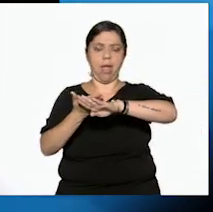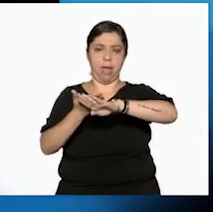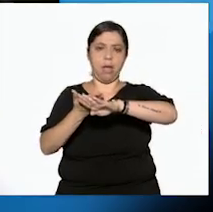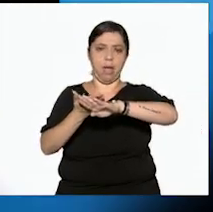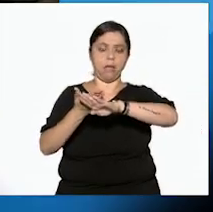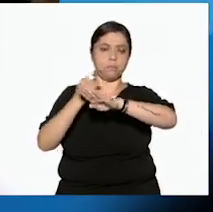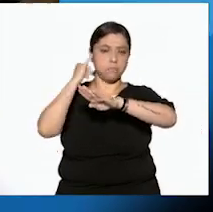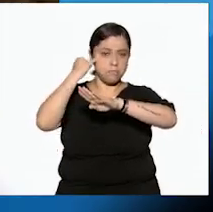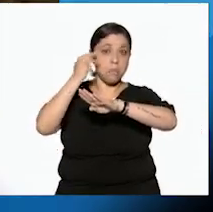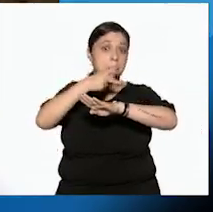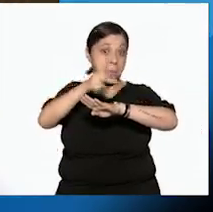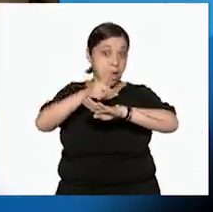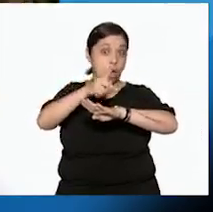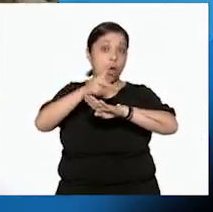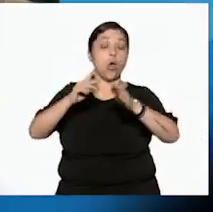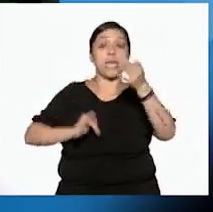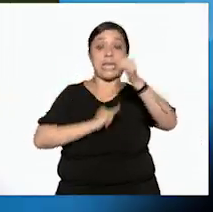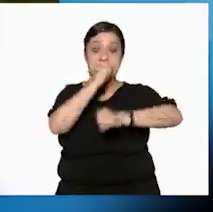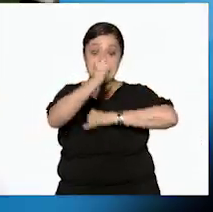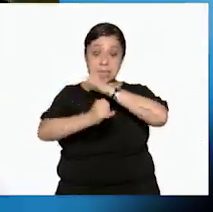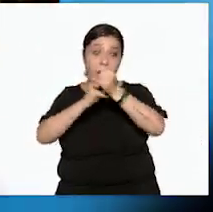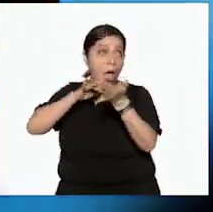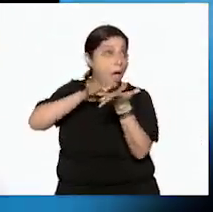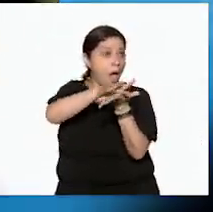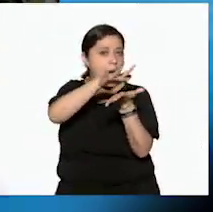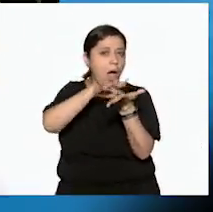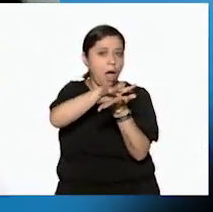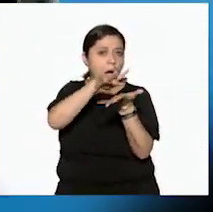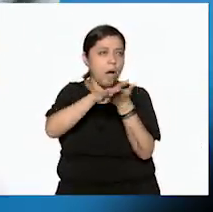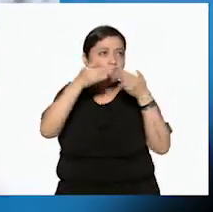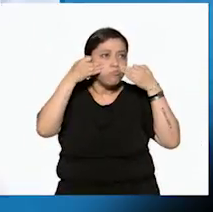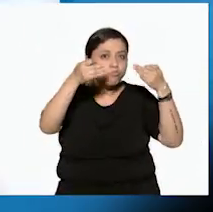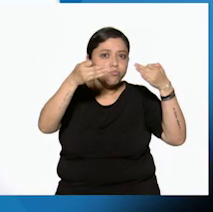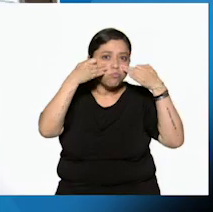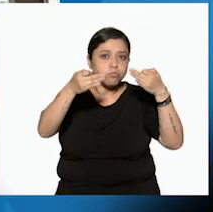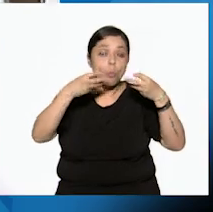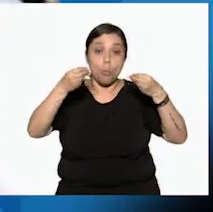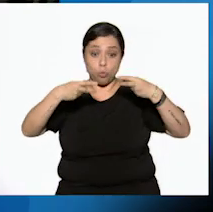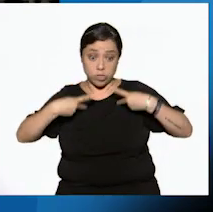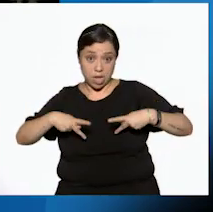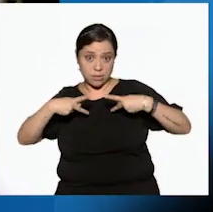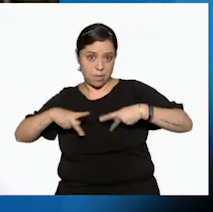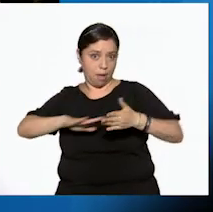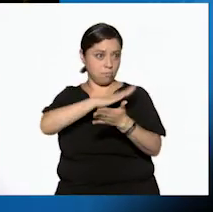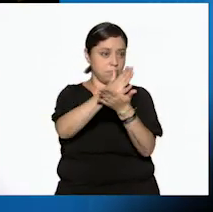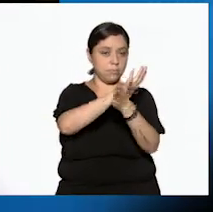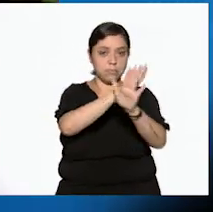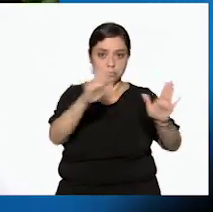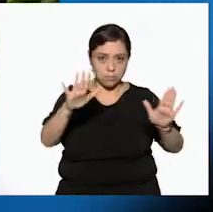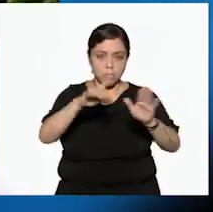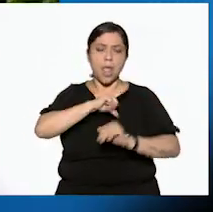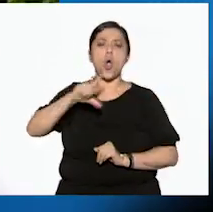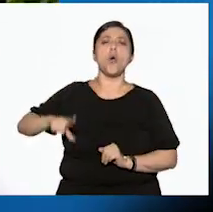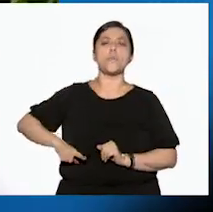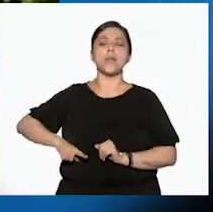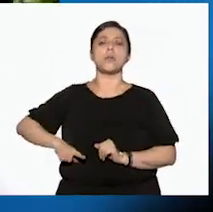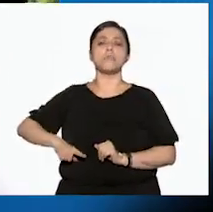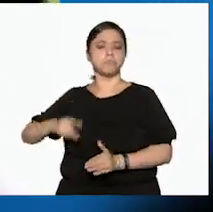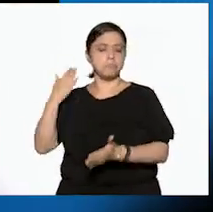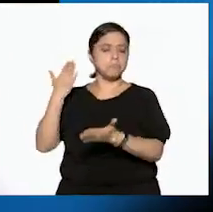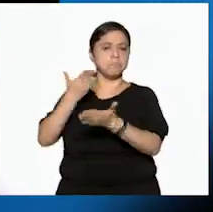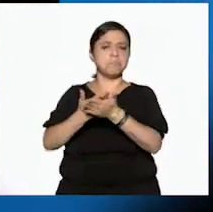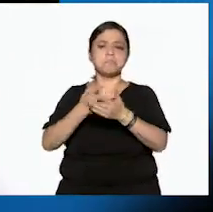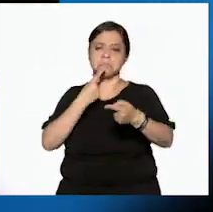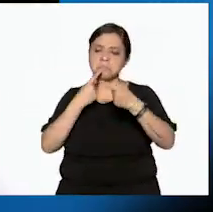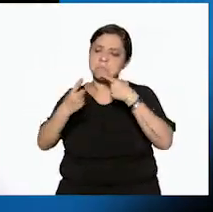pero la solidaridad internacional y el apoyo de miles de mexicanos lo impidieron. El gobierno propuso un diálogo, el